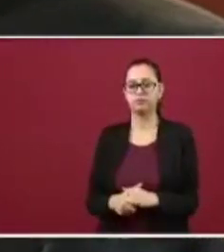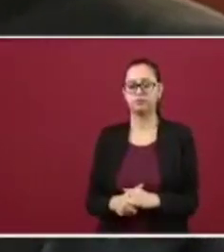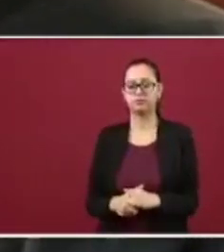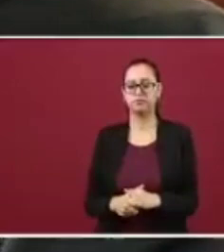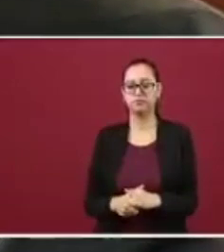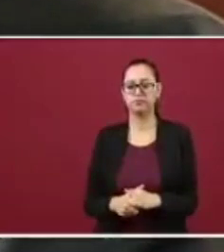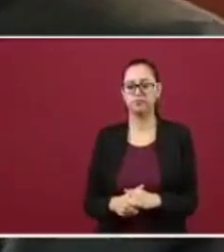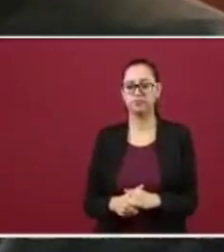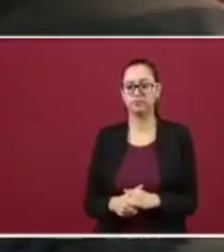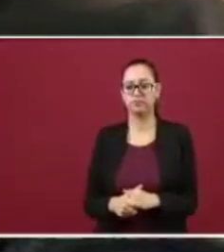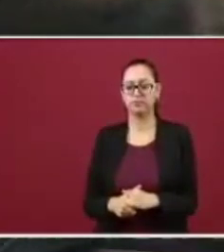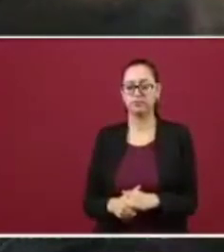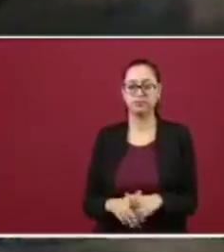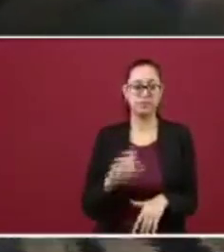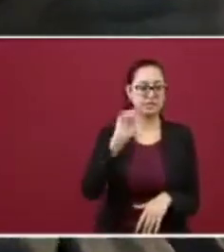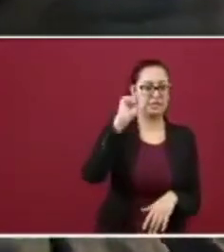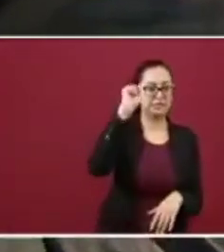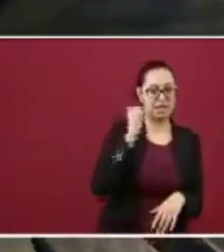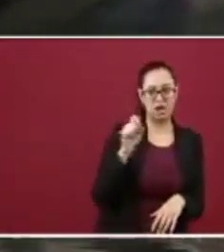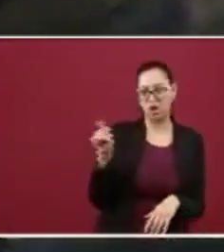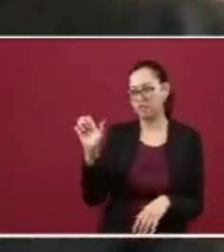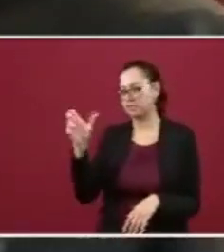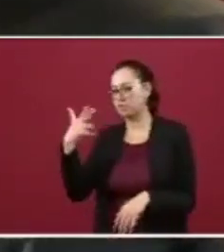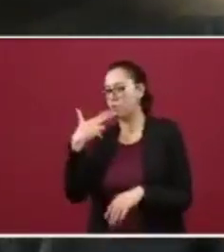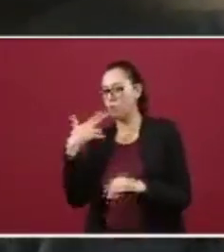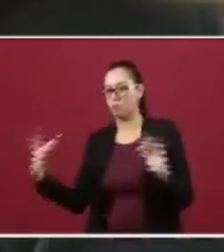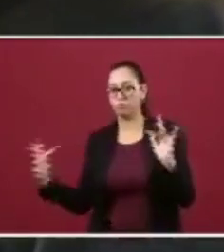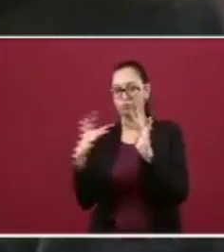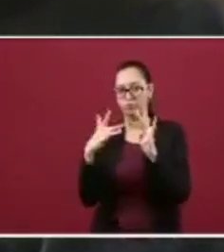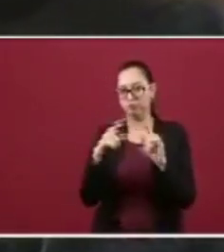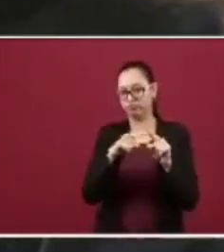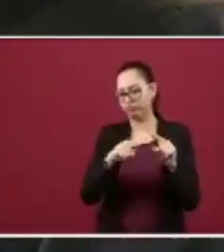de Sinaloa a Chihuahua.